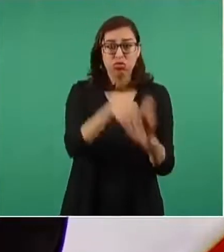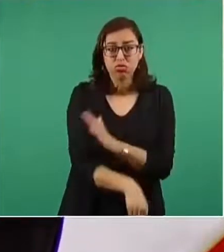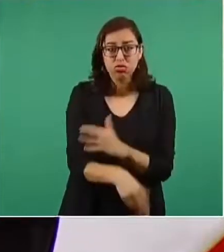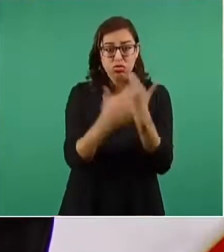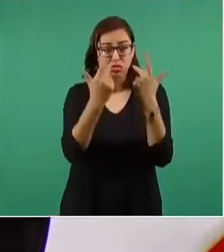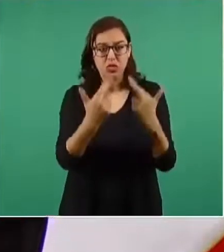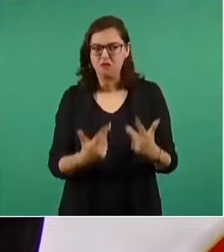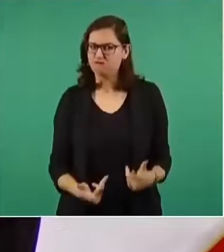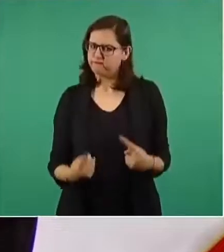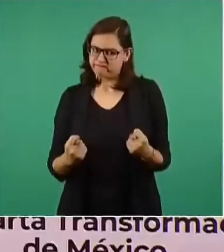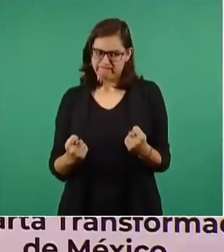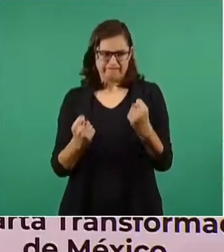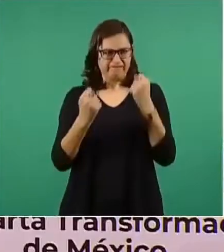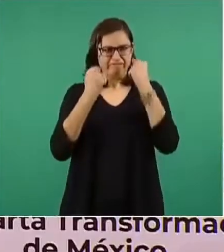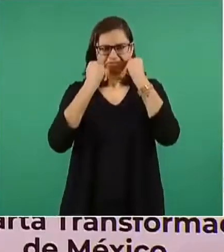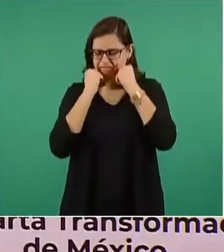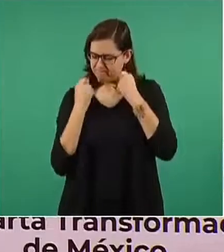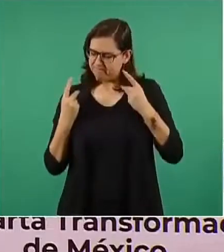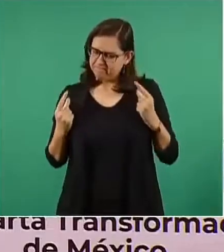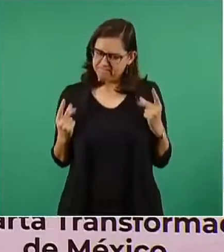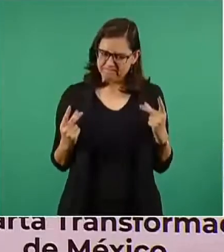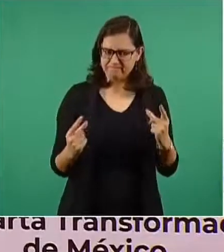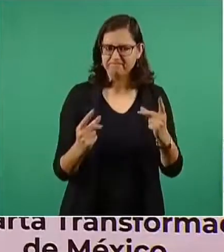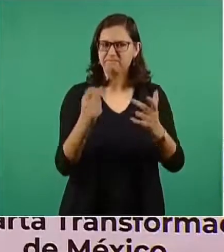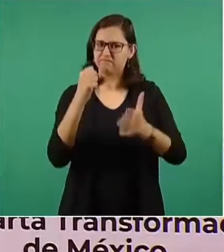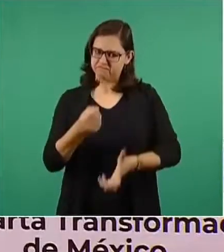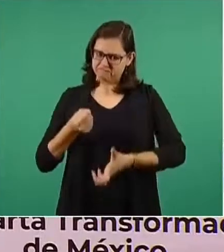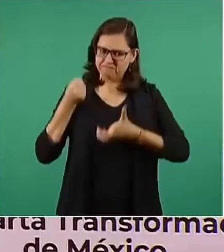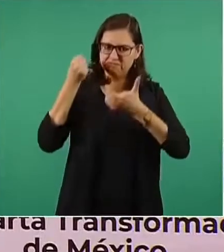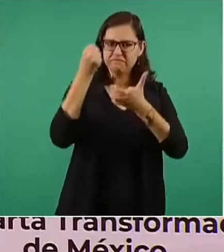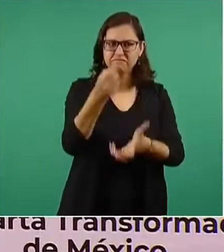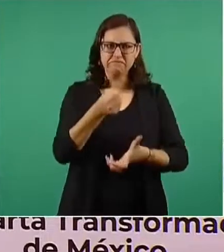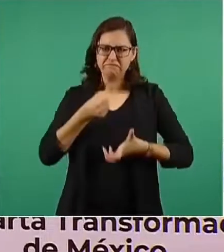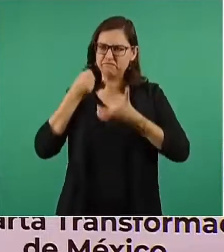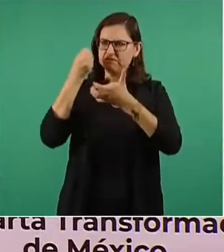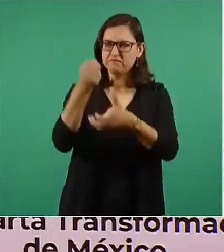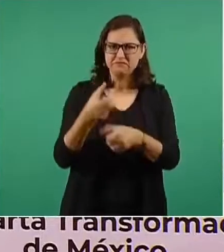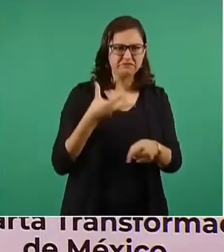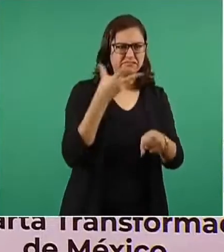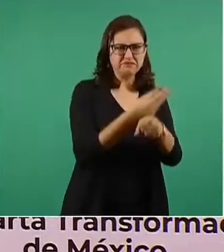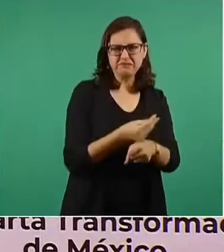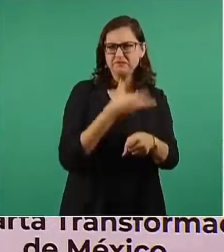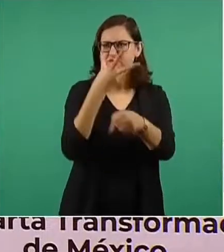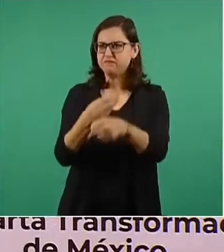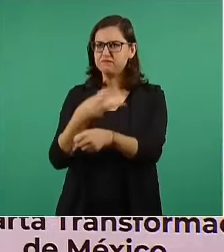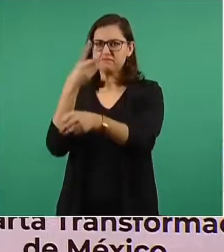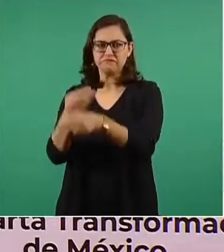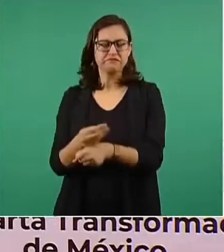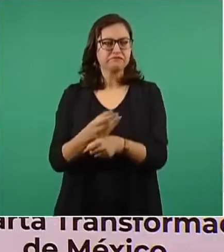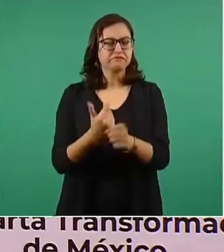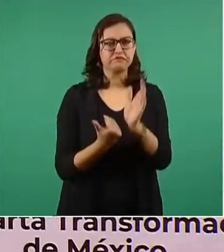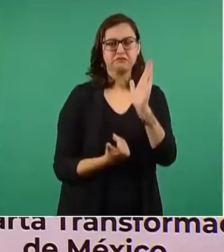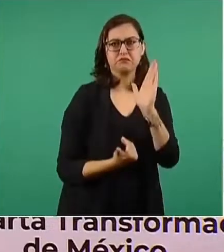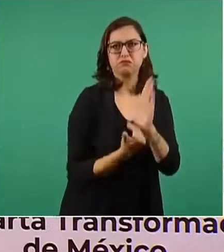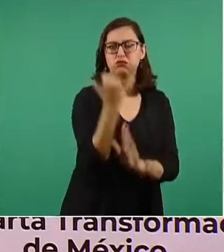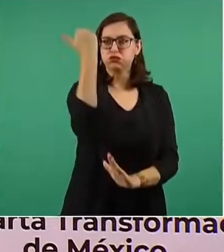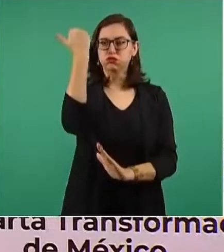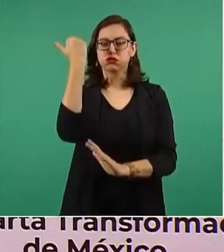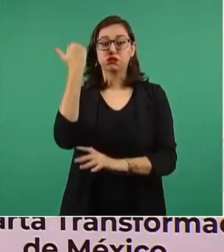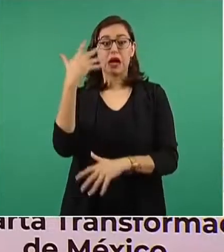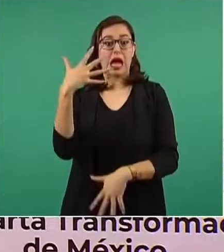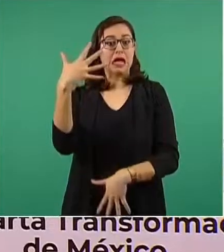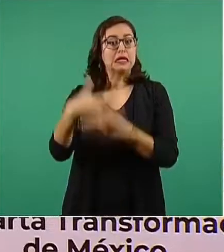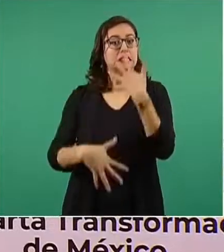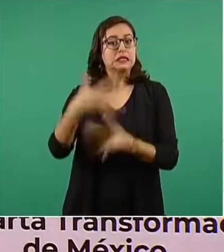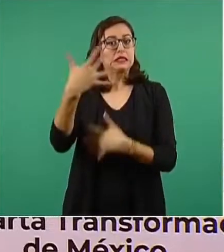a la oligarquía mexicana o hacerla menos obvia? Me cuesta trabajo pensarlo.